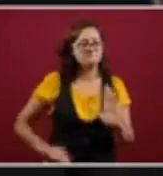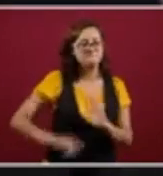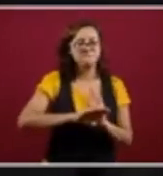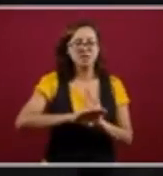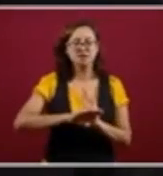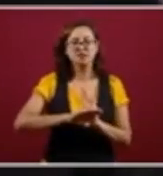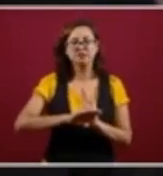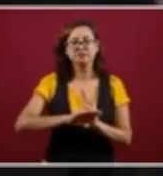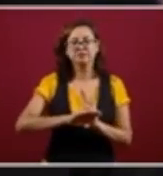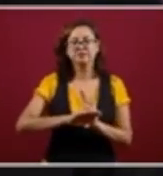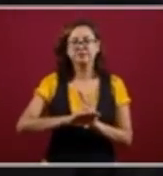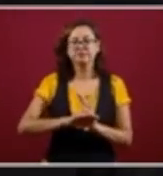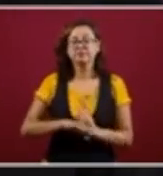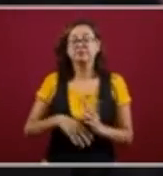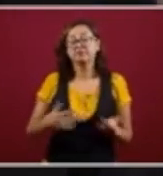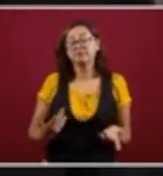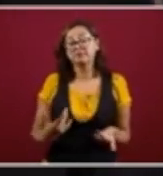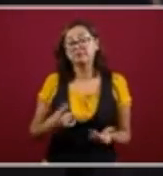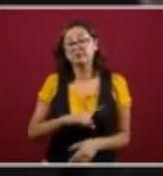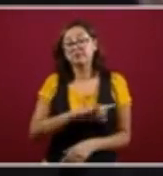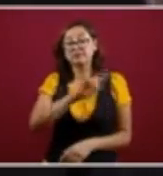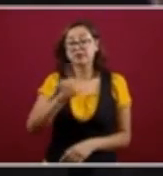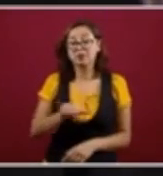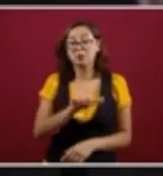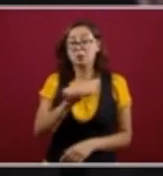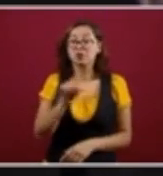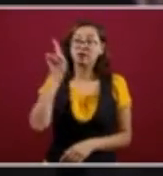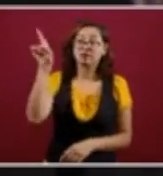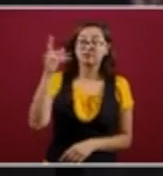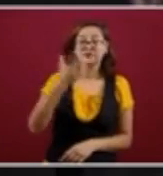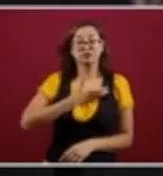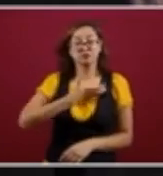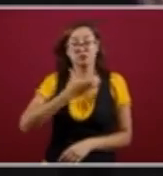Y en el Zócalo, lo que pasa es que